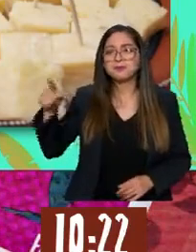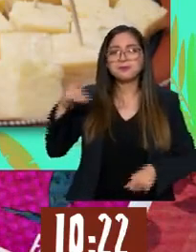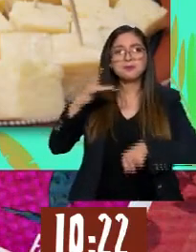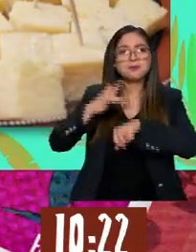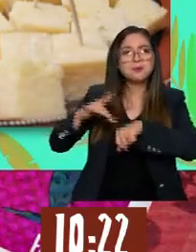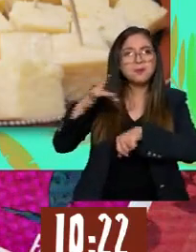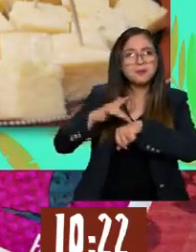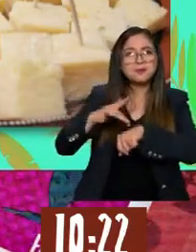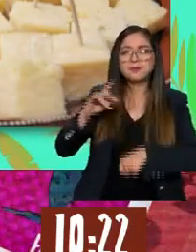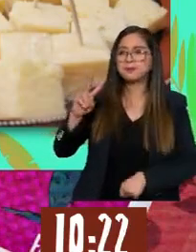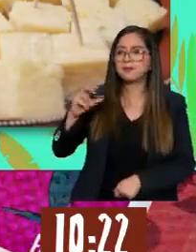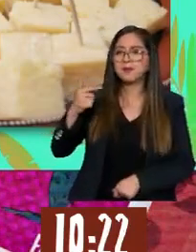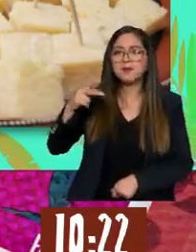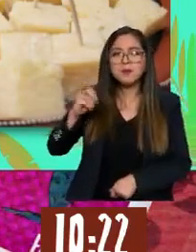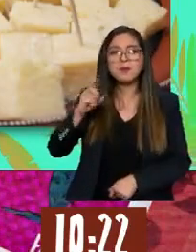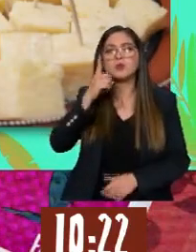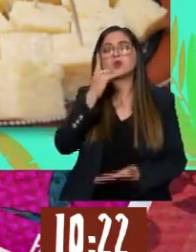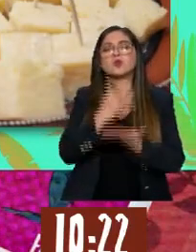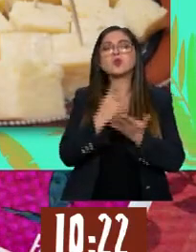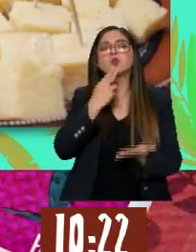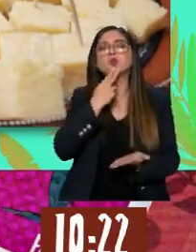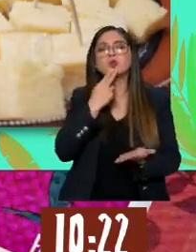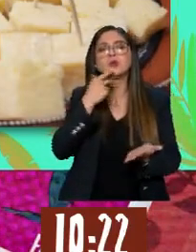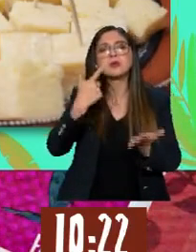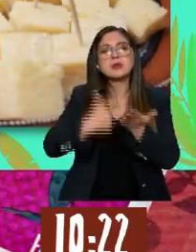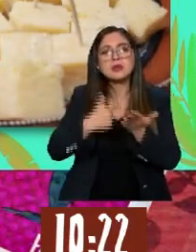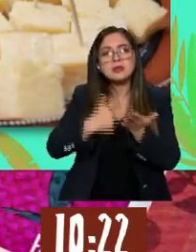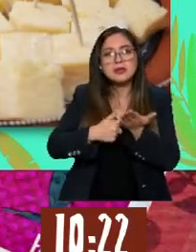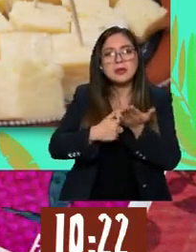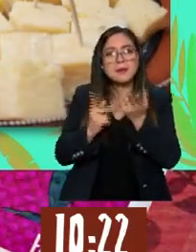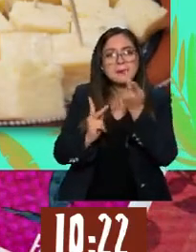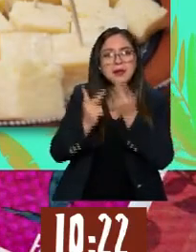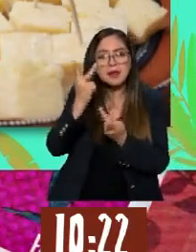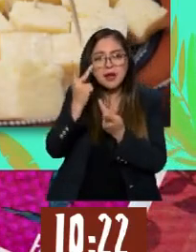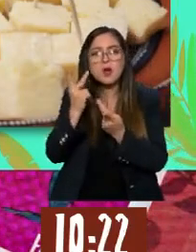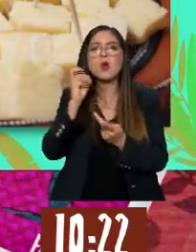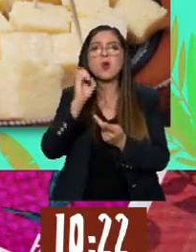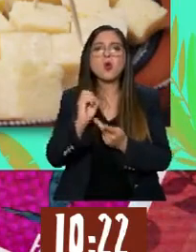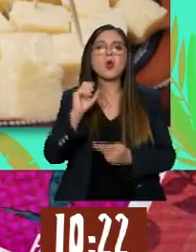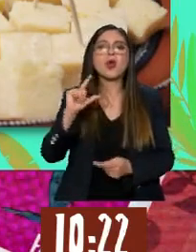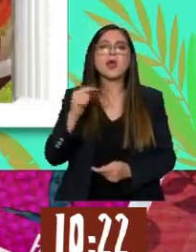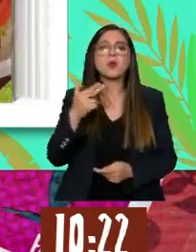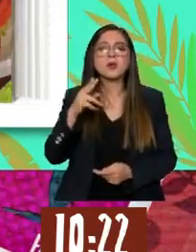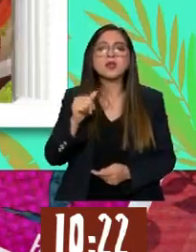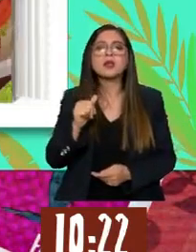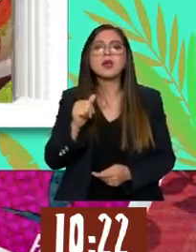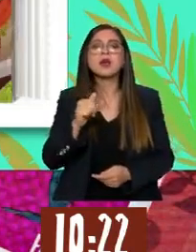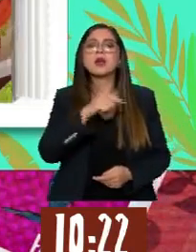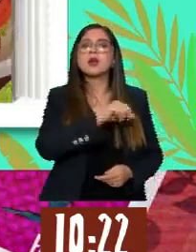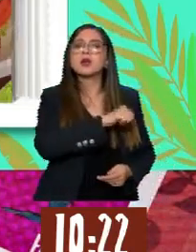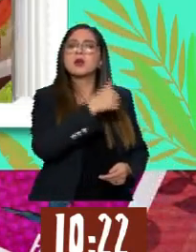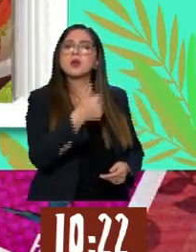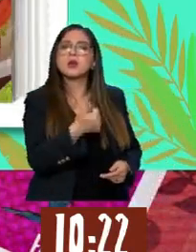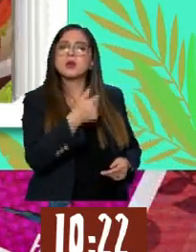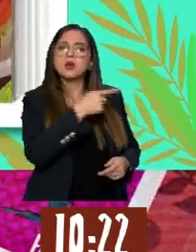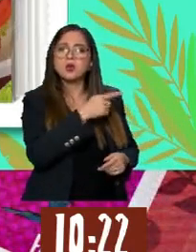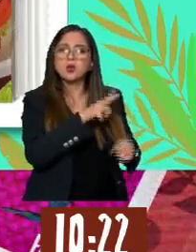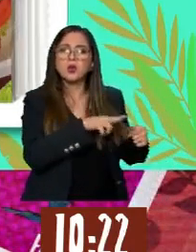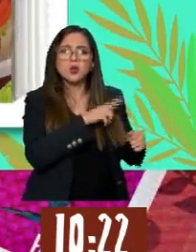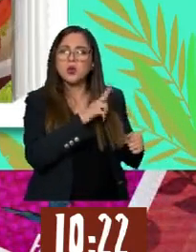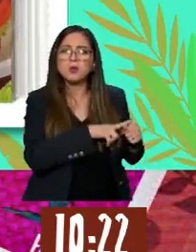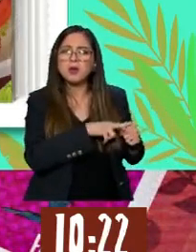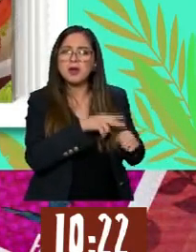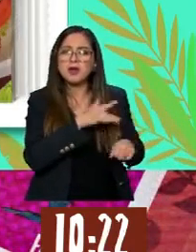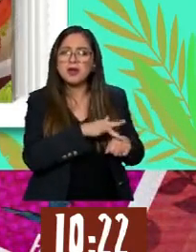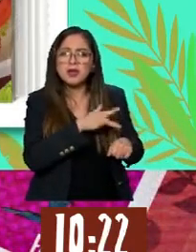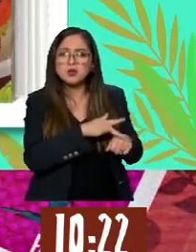totalmente de grasa vegetal y de proteína de leguminosas o de soya. Pero los normales... Sí, los normales se han sustituido hasta el 30% más o